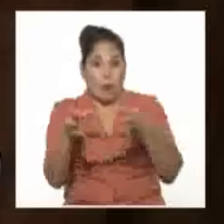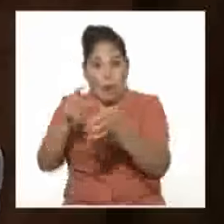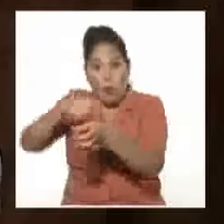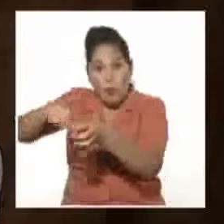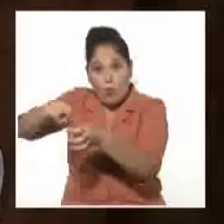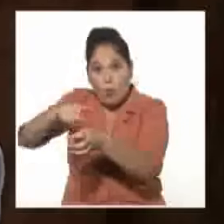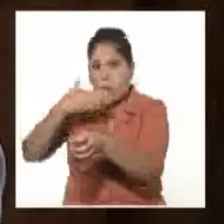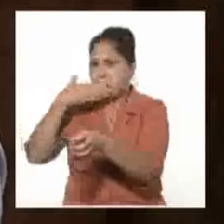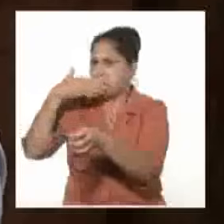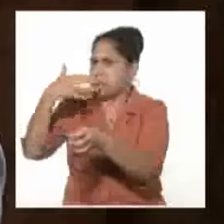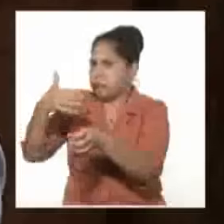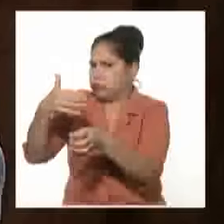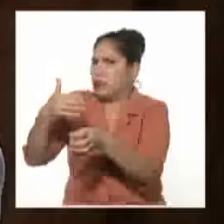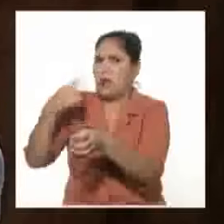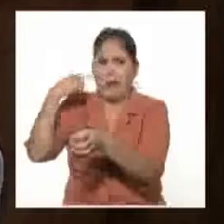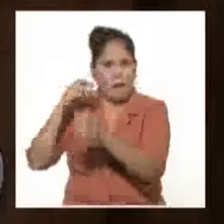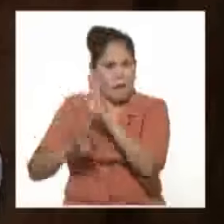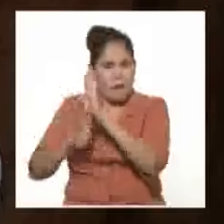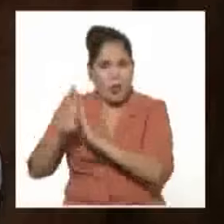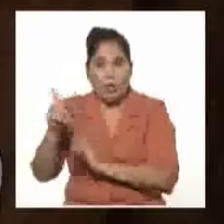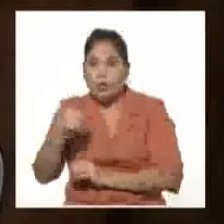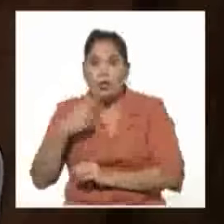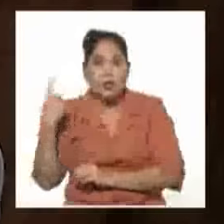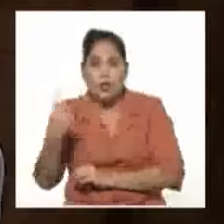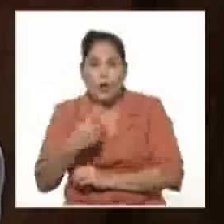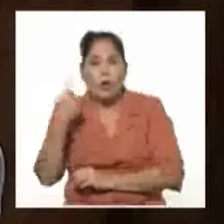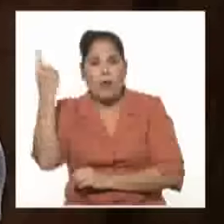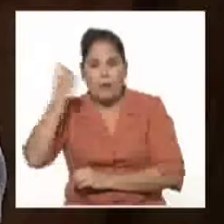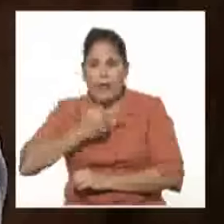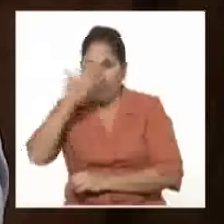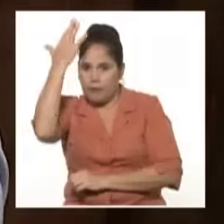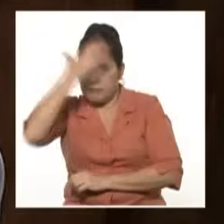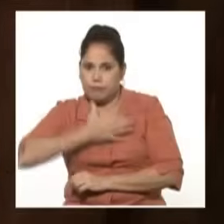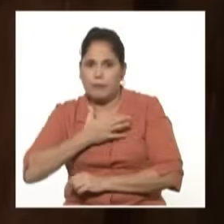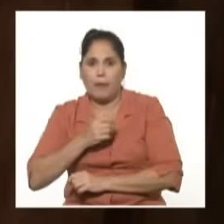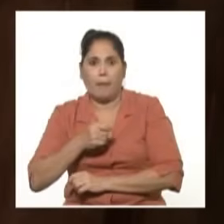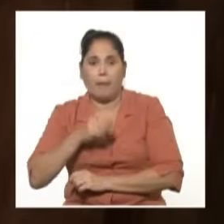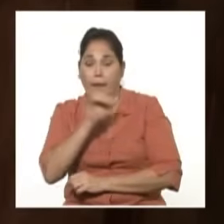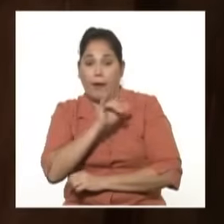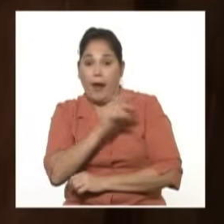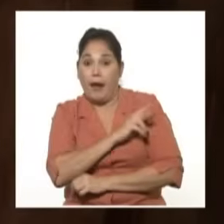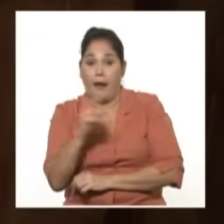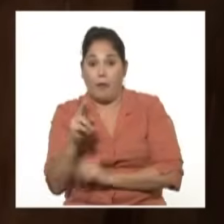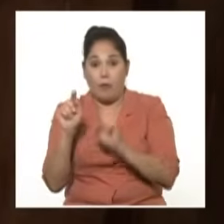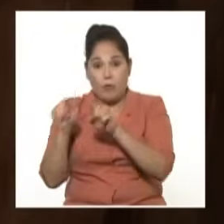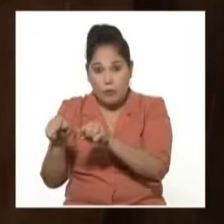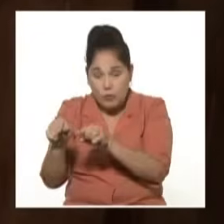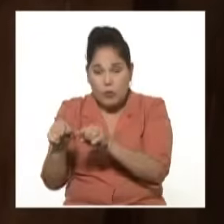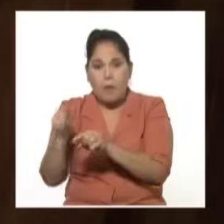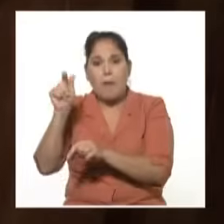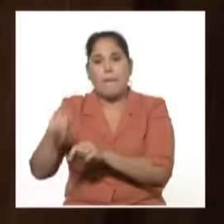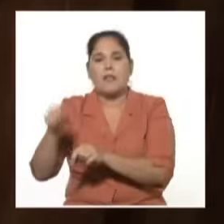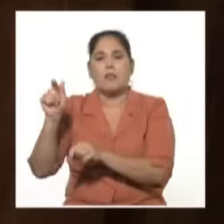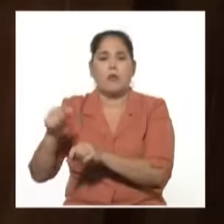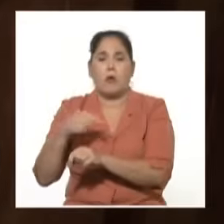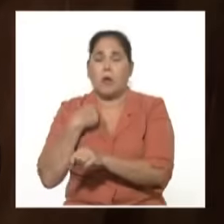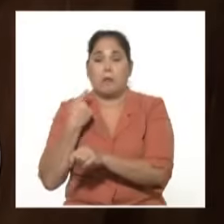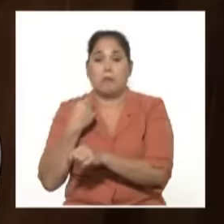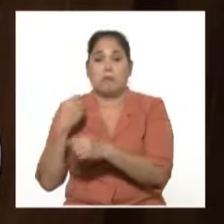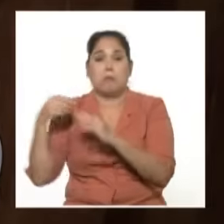una revolución todos tienen que quitarse la careta. En una revolución los altaritos se